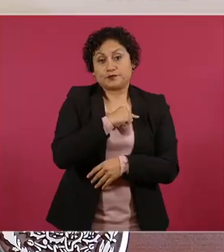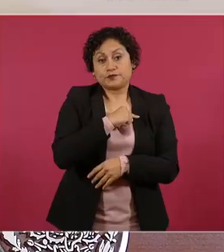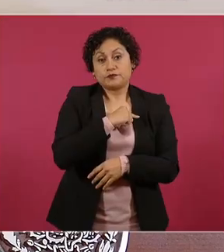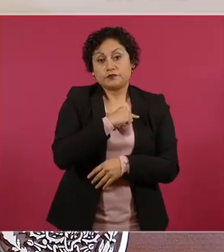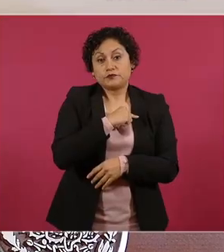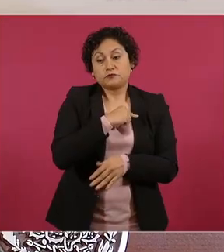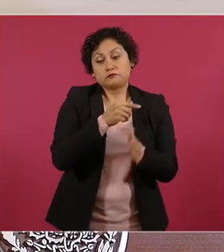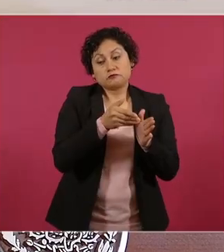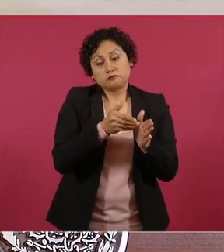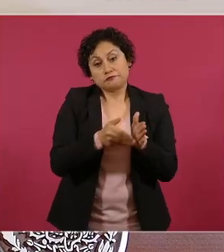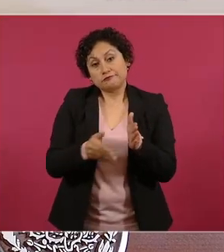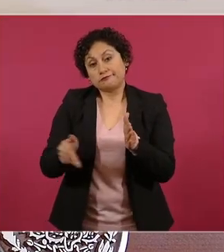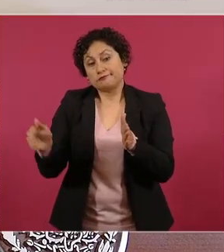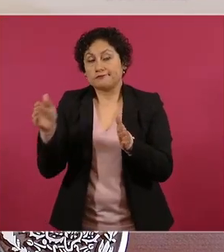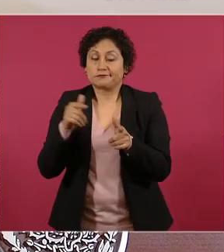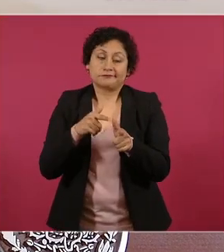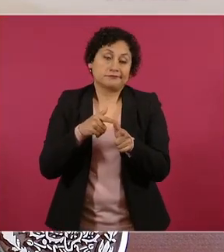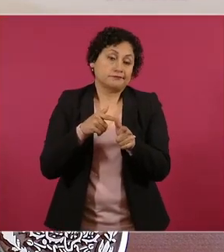escuchando